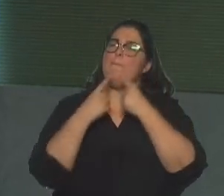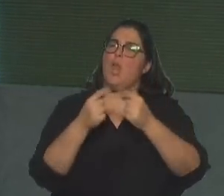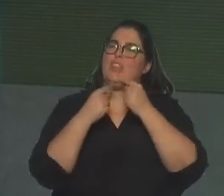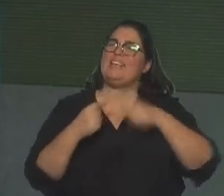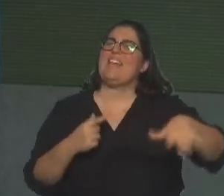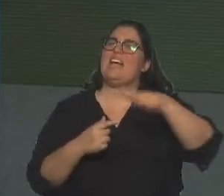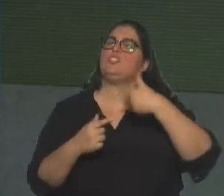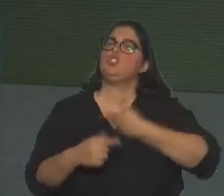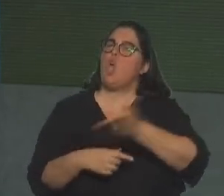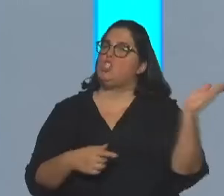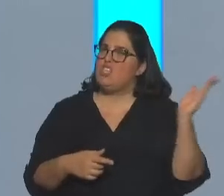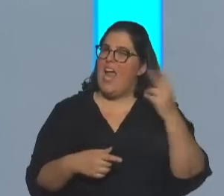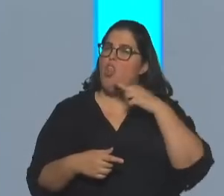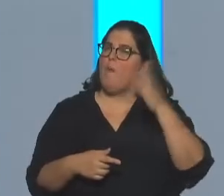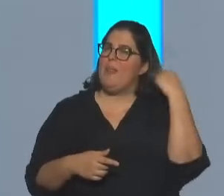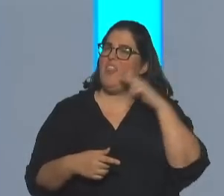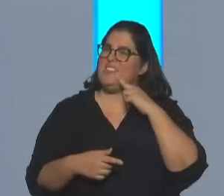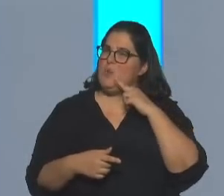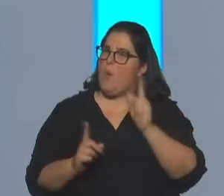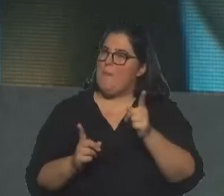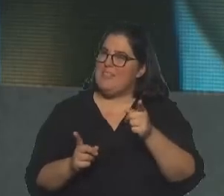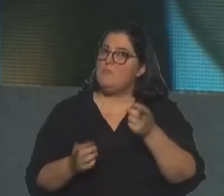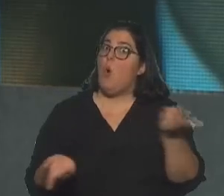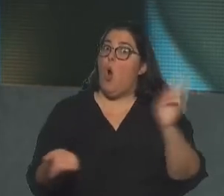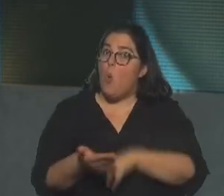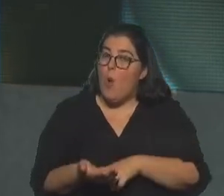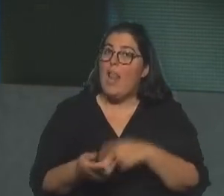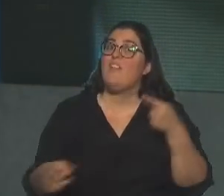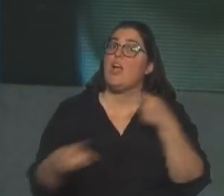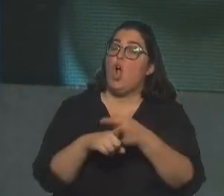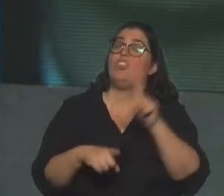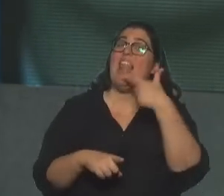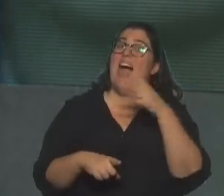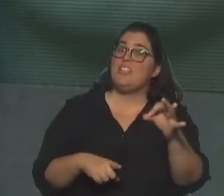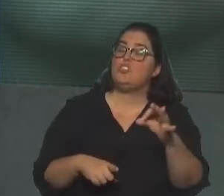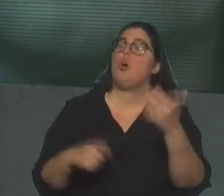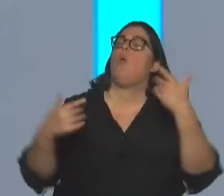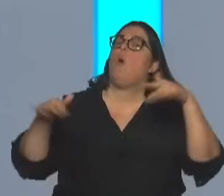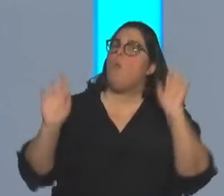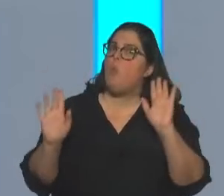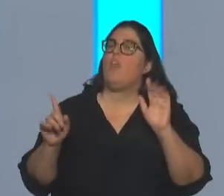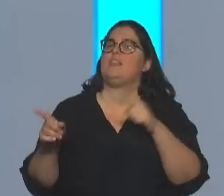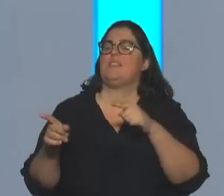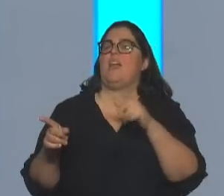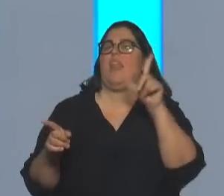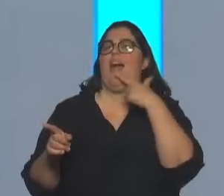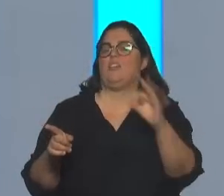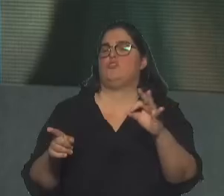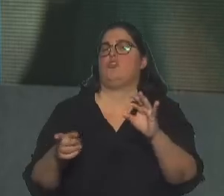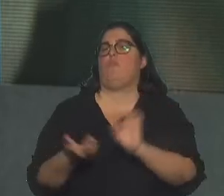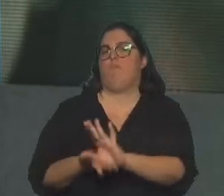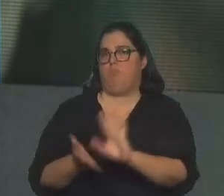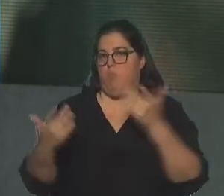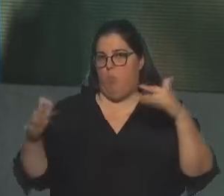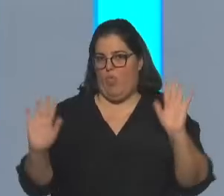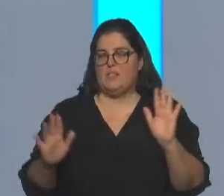las protestas en esa magnitud contra Lasso, creo que ahí podría llegar a tener de 2019 y de octubre también, ¿no? De 2022. O sea,